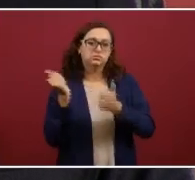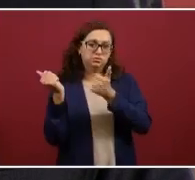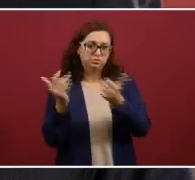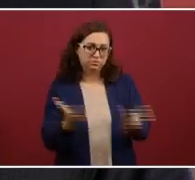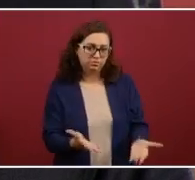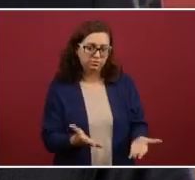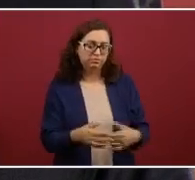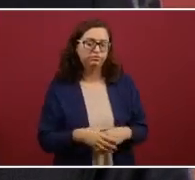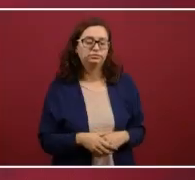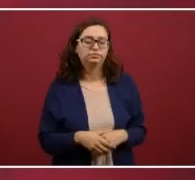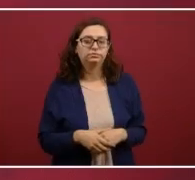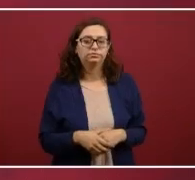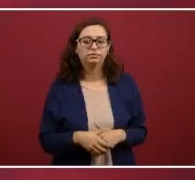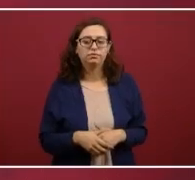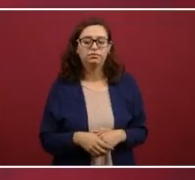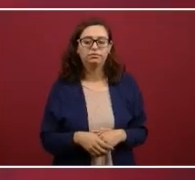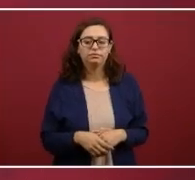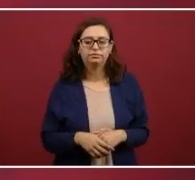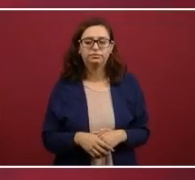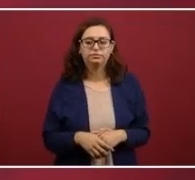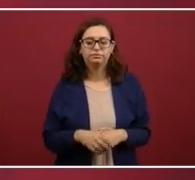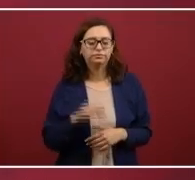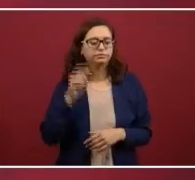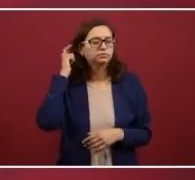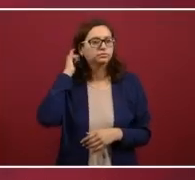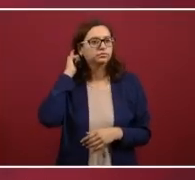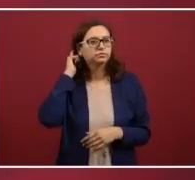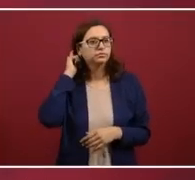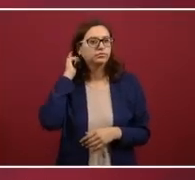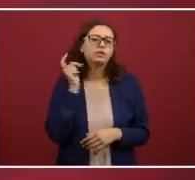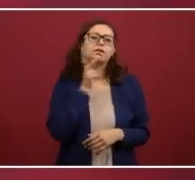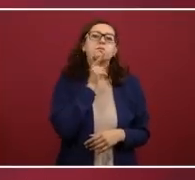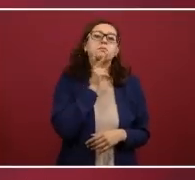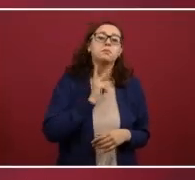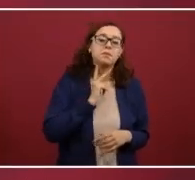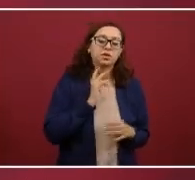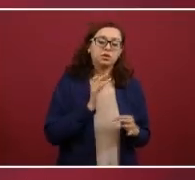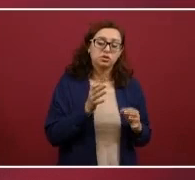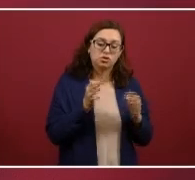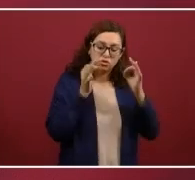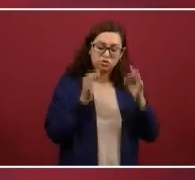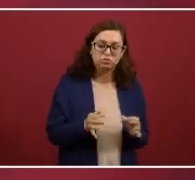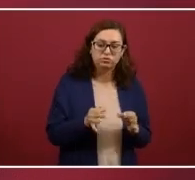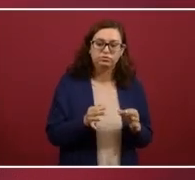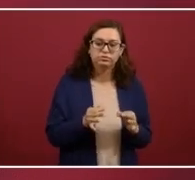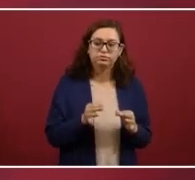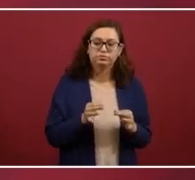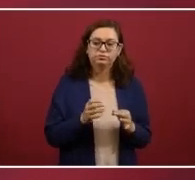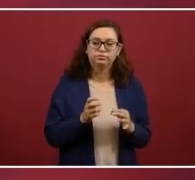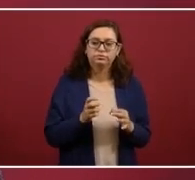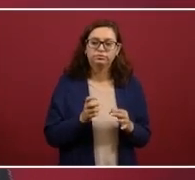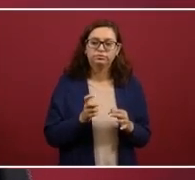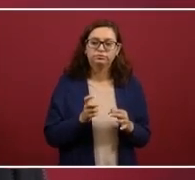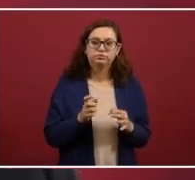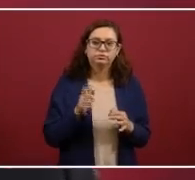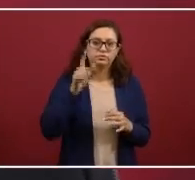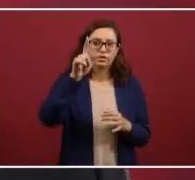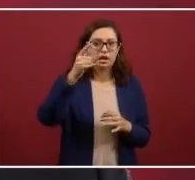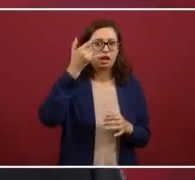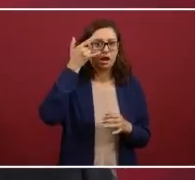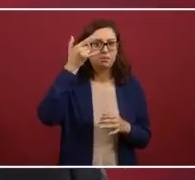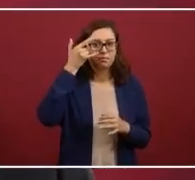llegan petróleos crudos de la sonda de